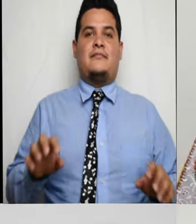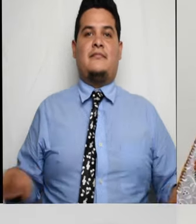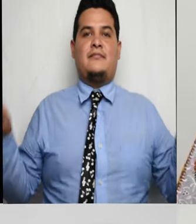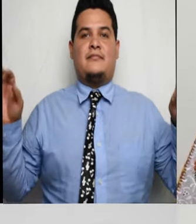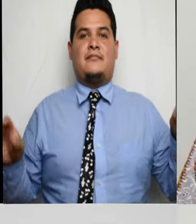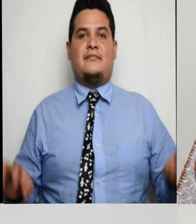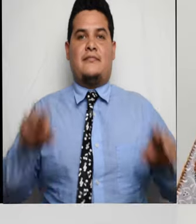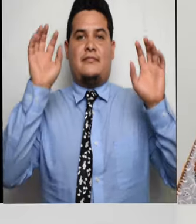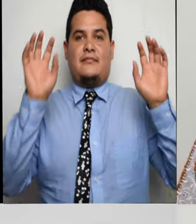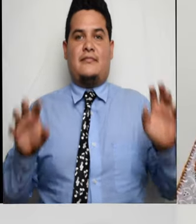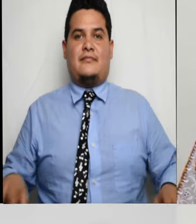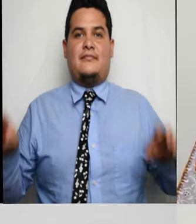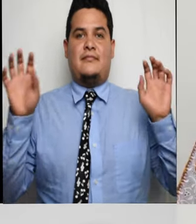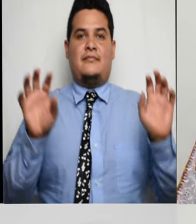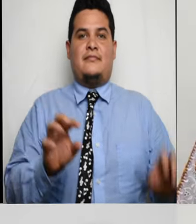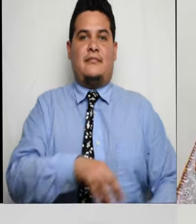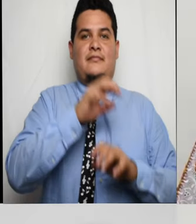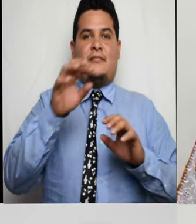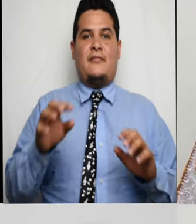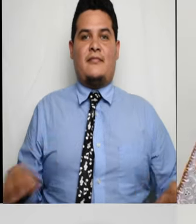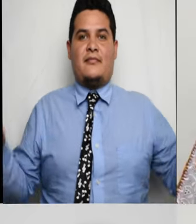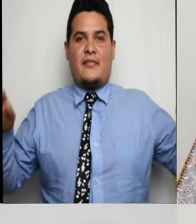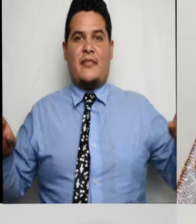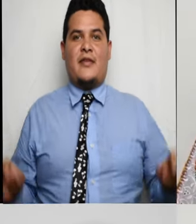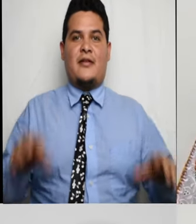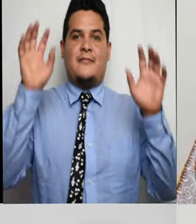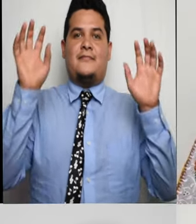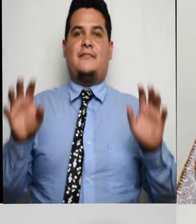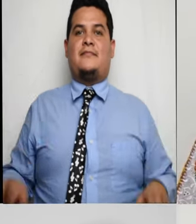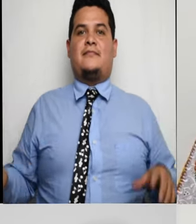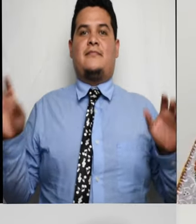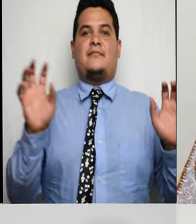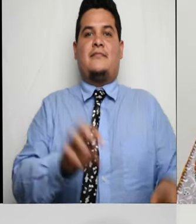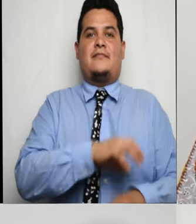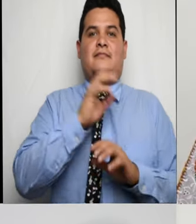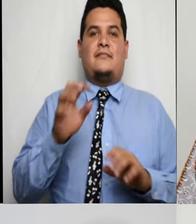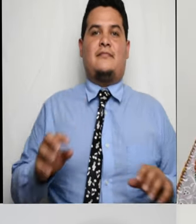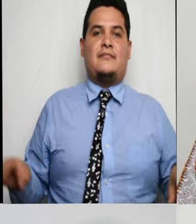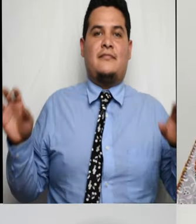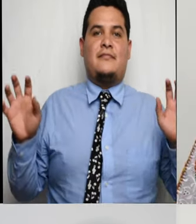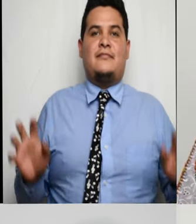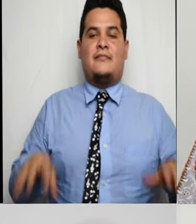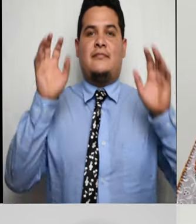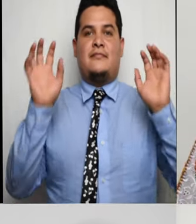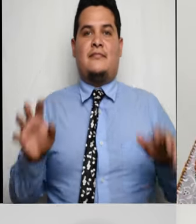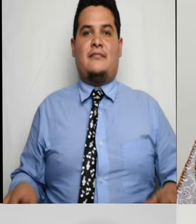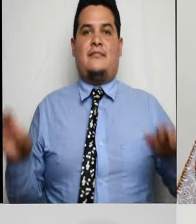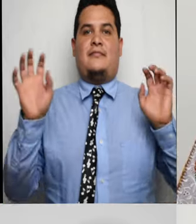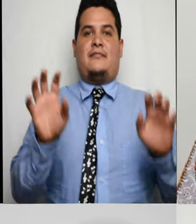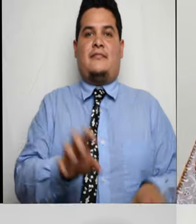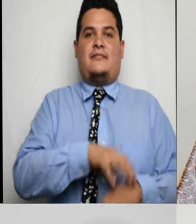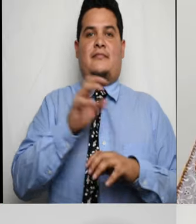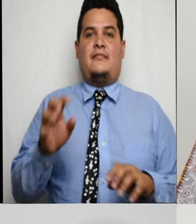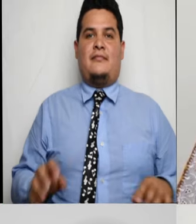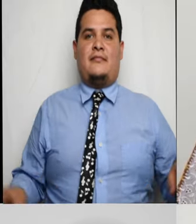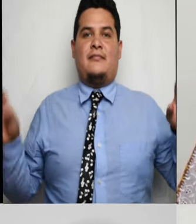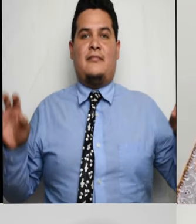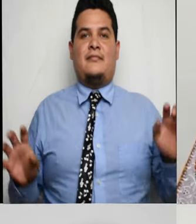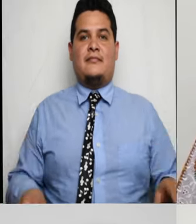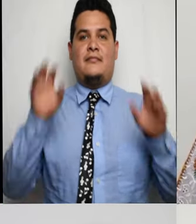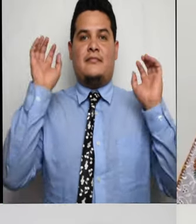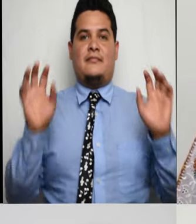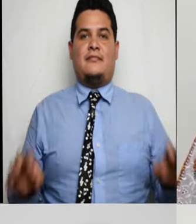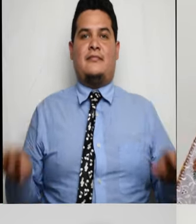amenaza invasión extranjera, libre al viento tu hermosa